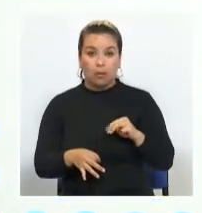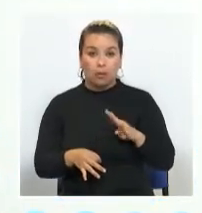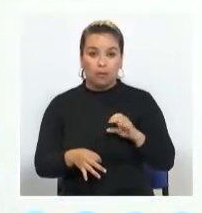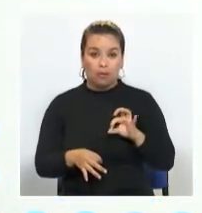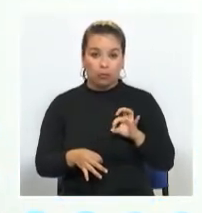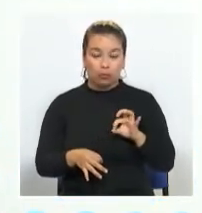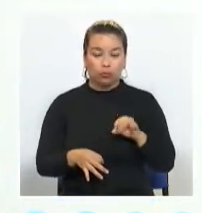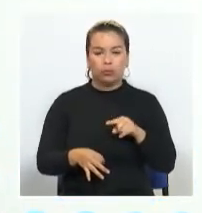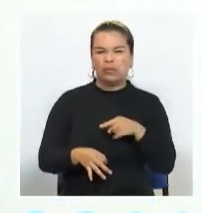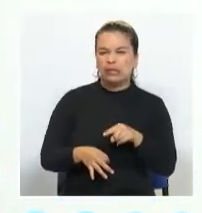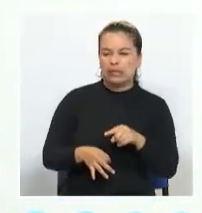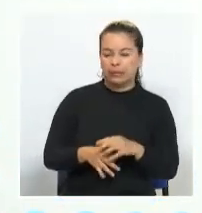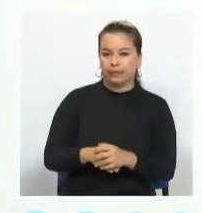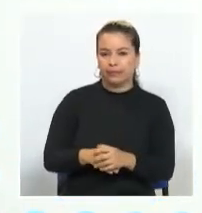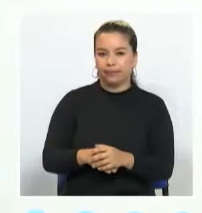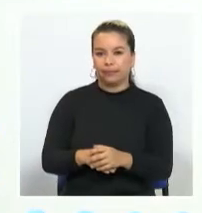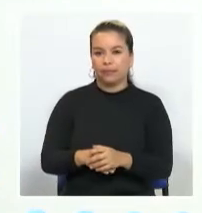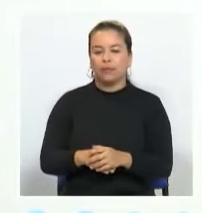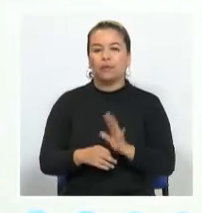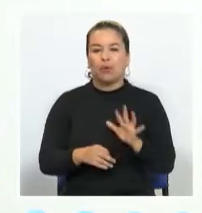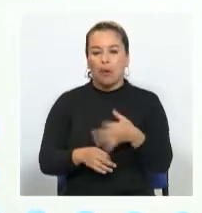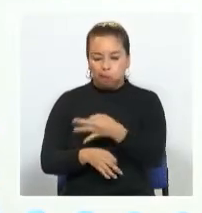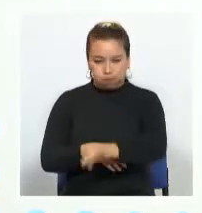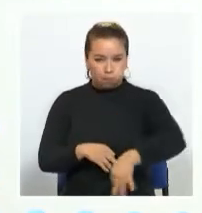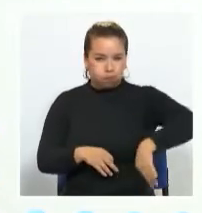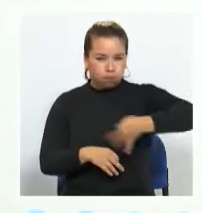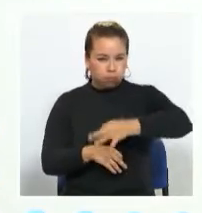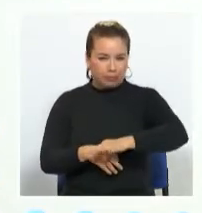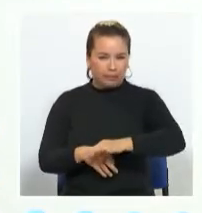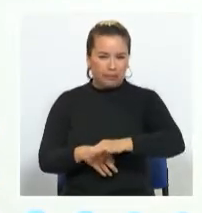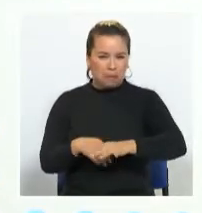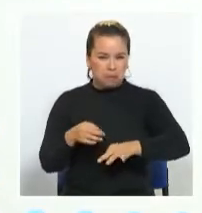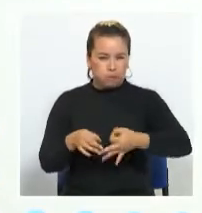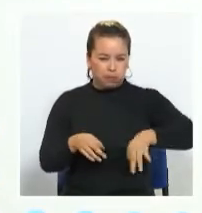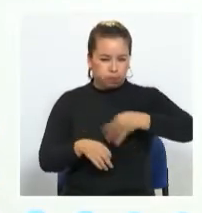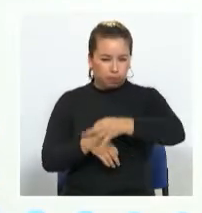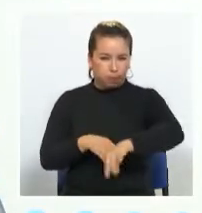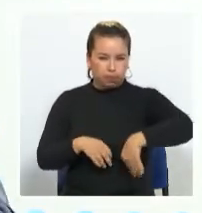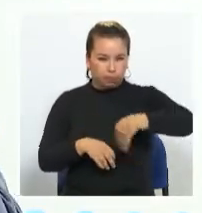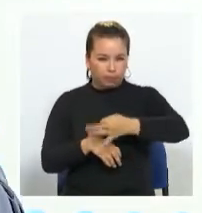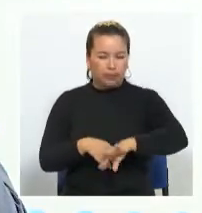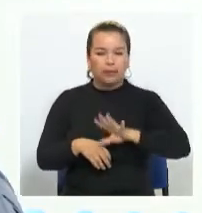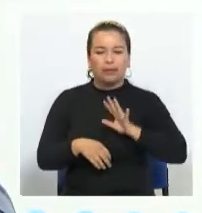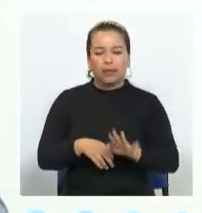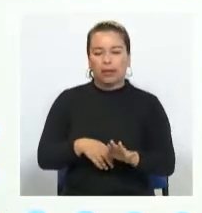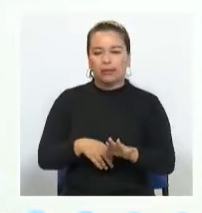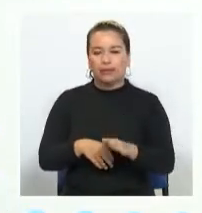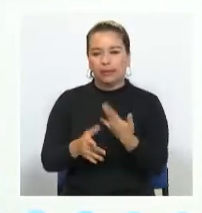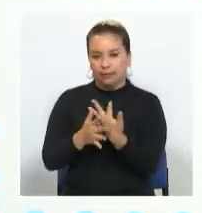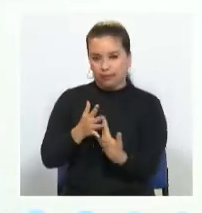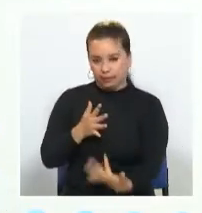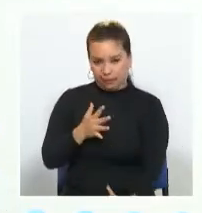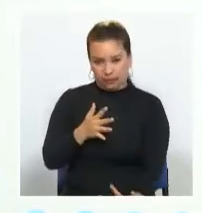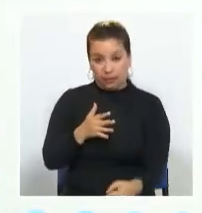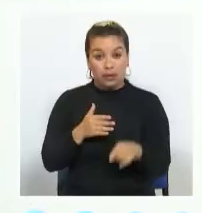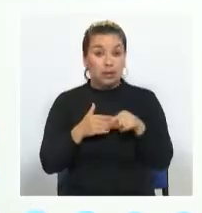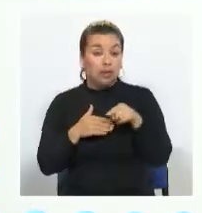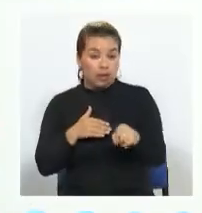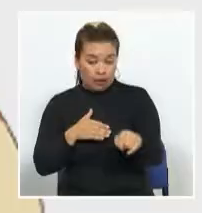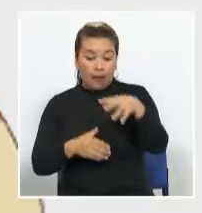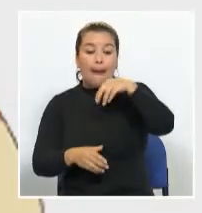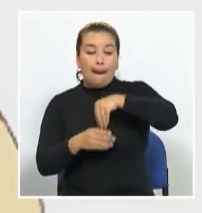fácil, coágulos de sangre. ¿Sí? Los coágulos de sangre se pueden presentar al interior del